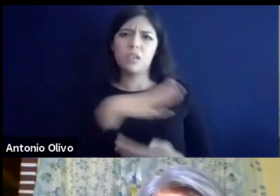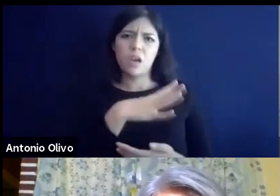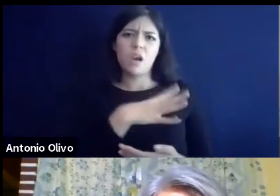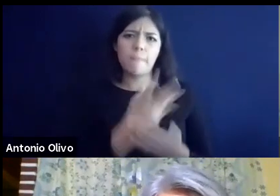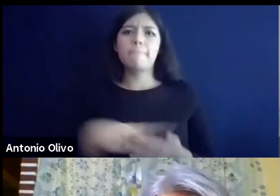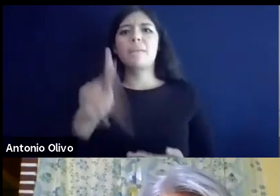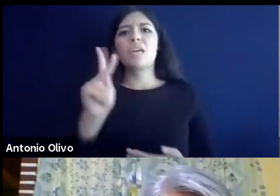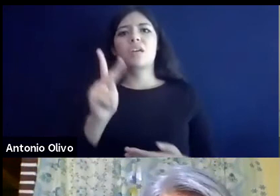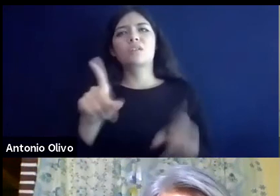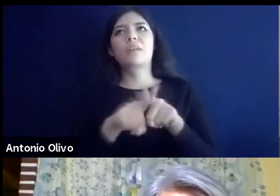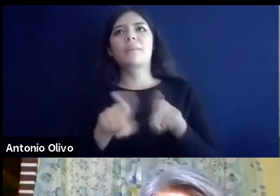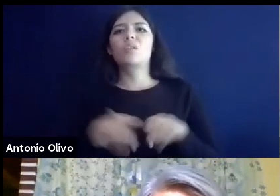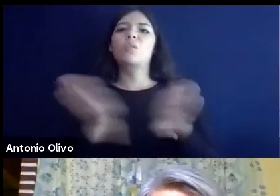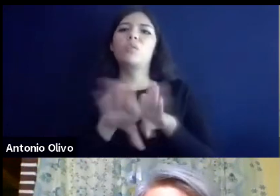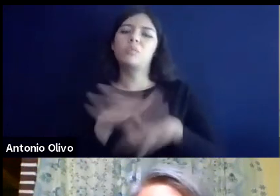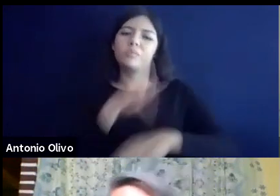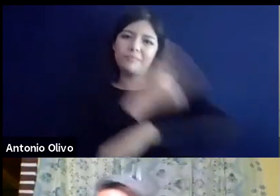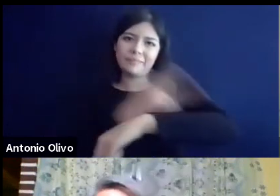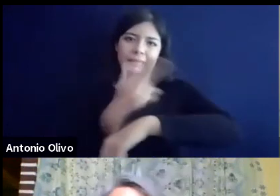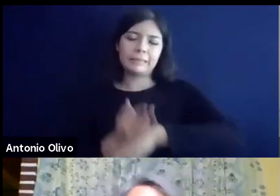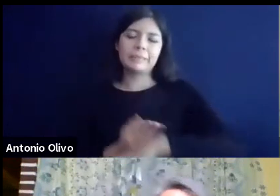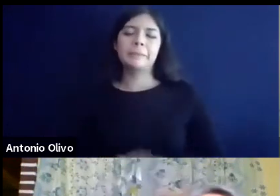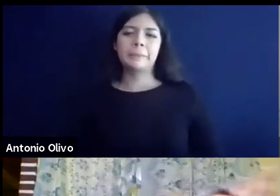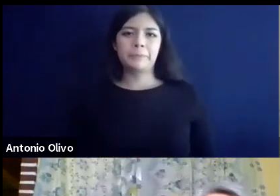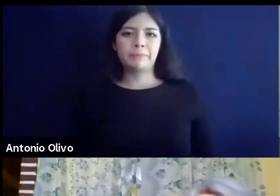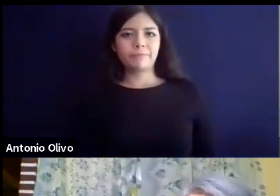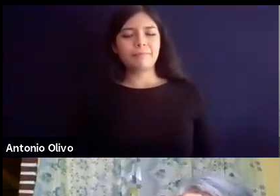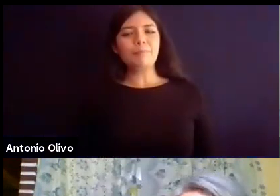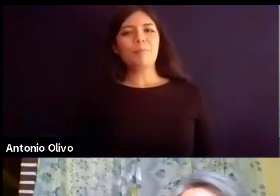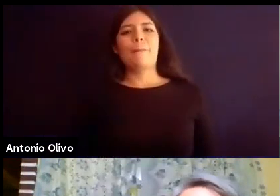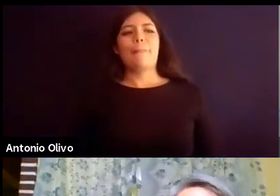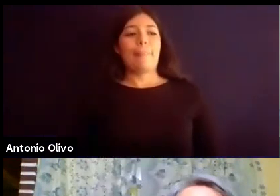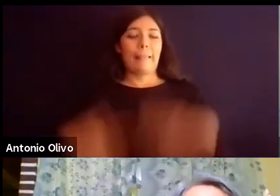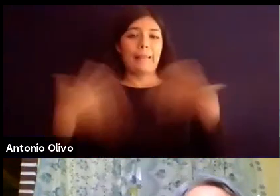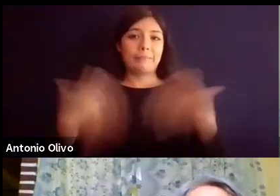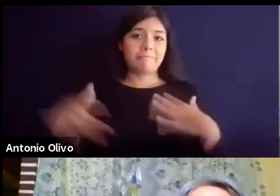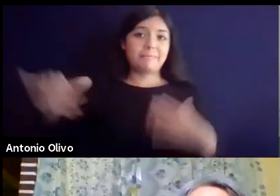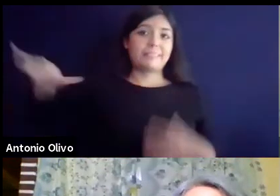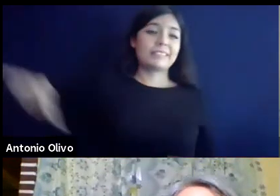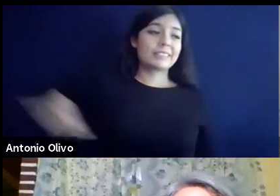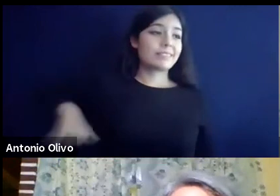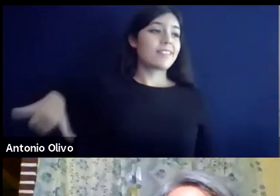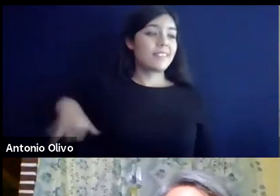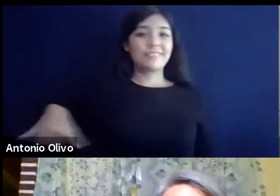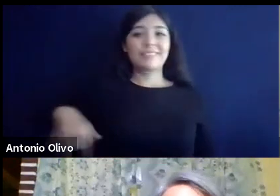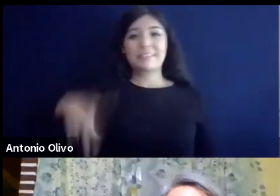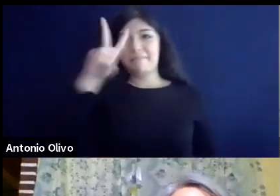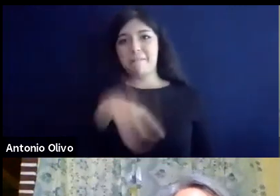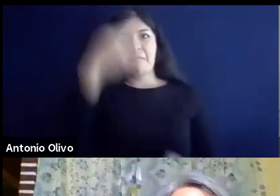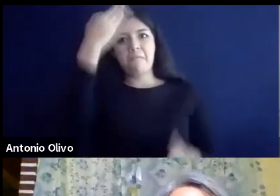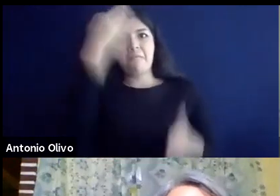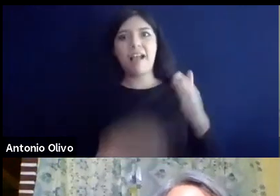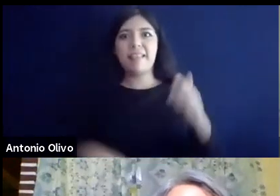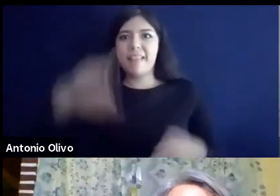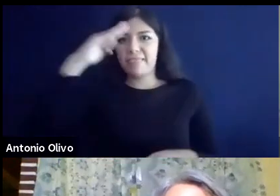Sí, bueno, pues muy interesante todas estas experiencias, y obviamente, pues siempre, como siempre, luego nos falta tiempo para